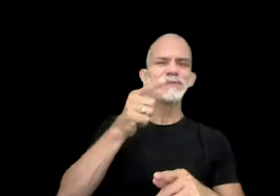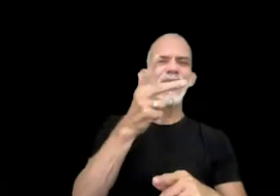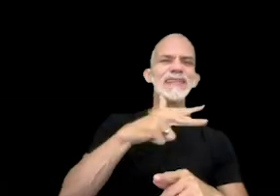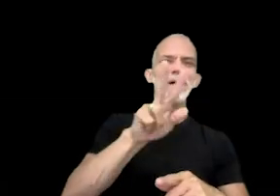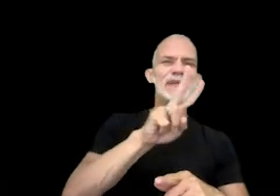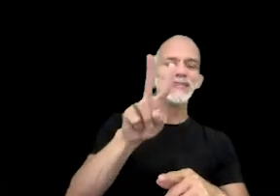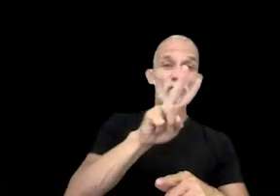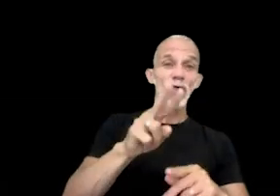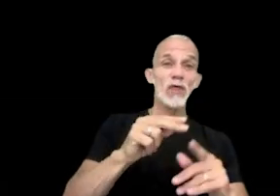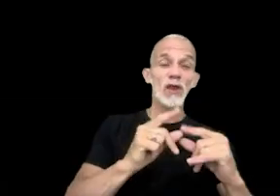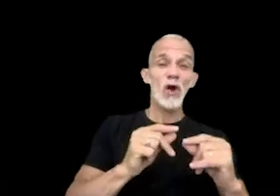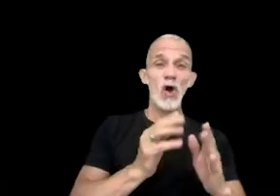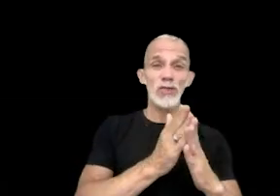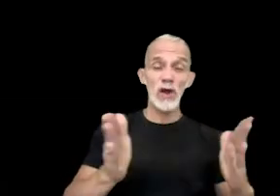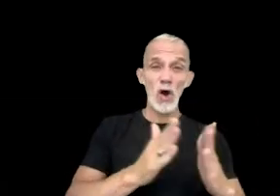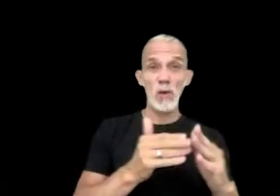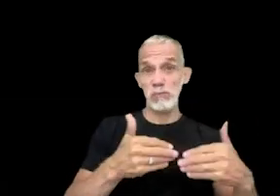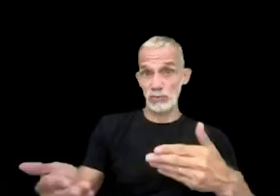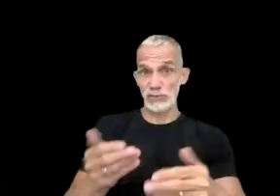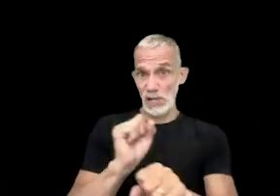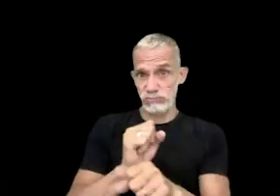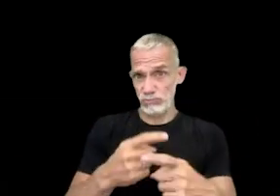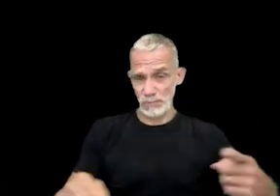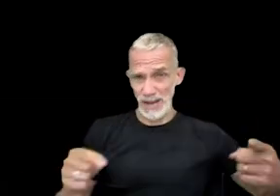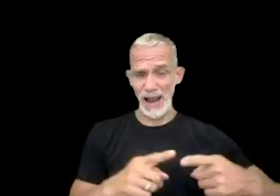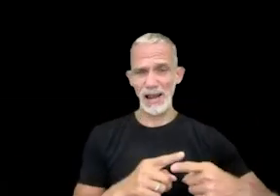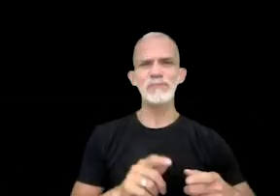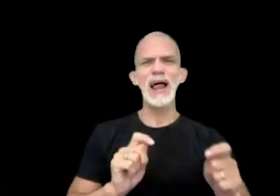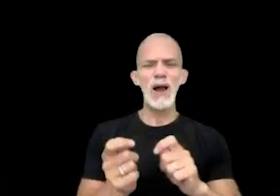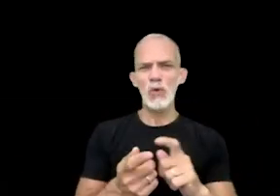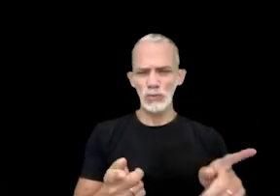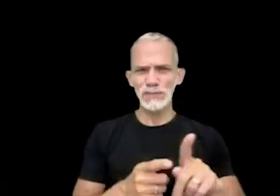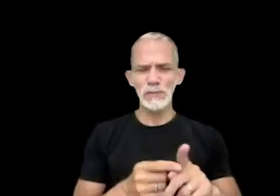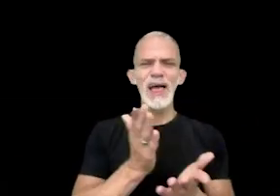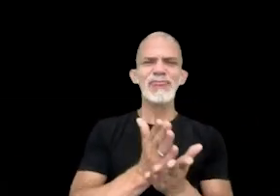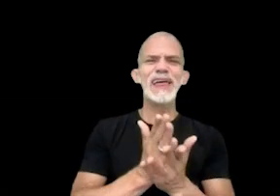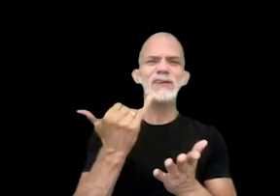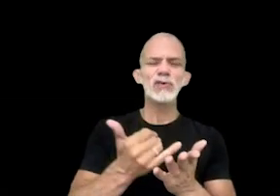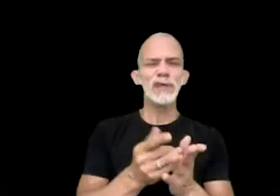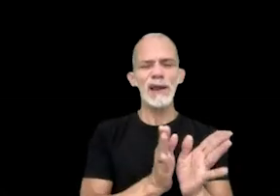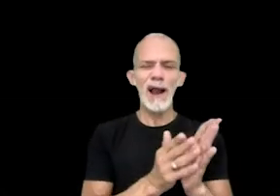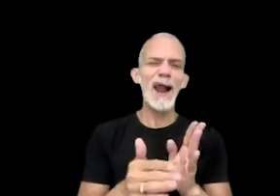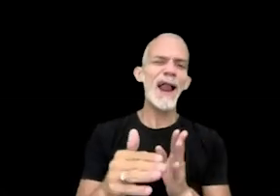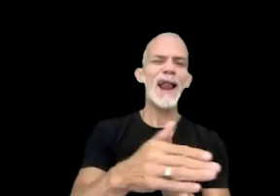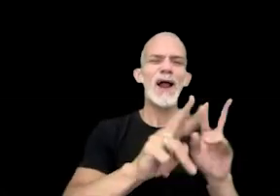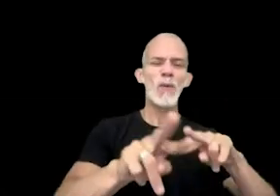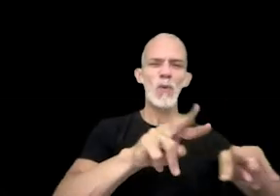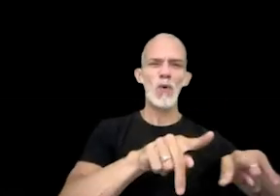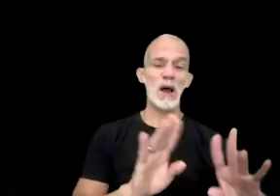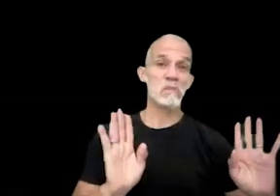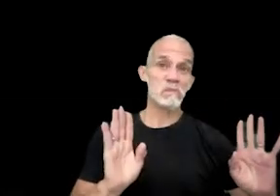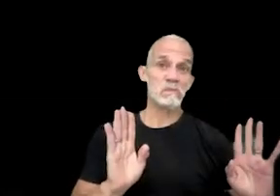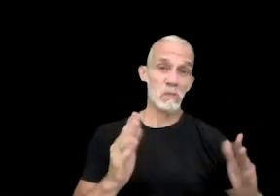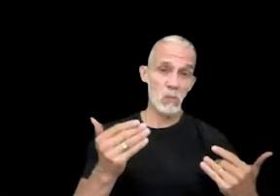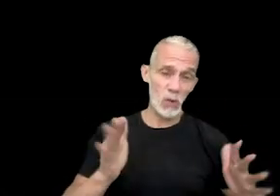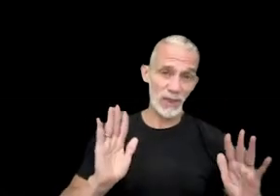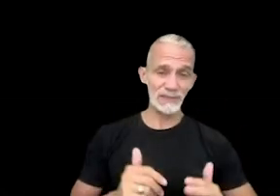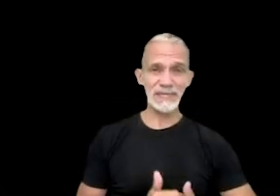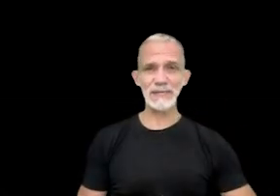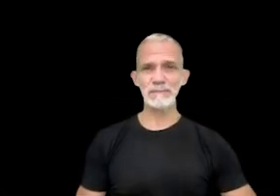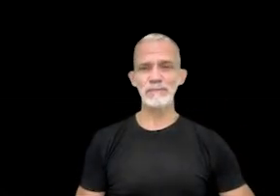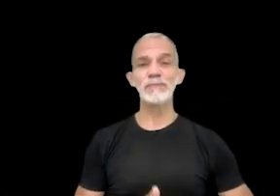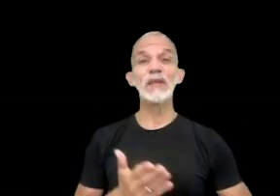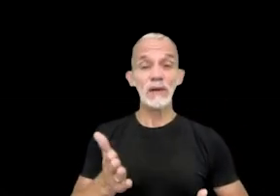Código Procesal, ¿no? Como corresponde, ¿no? El derecho tiene sus remedios procesales. Si los quiero utilizar no es mi cuestión.